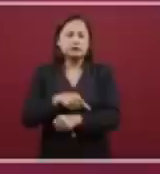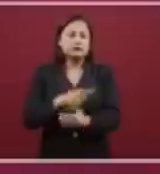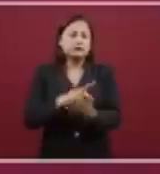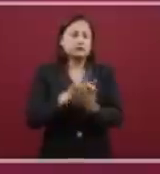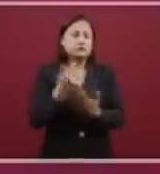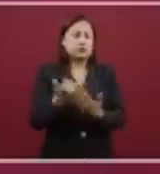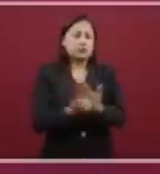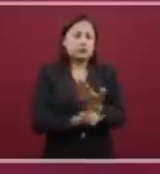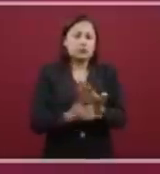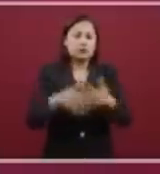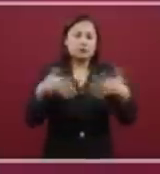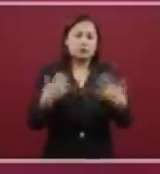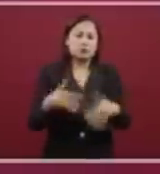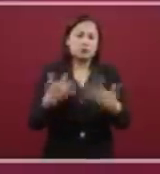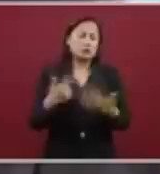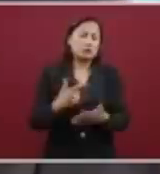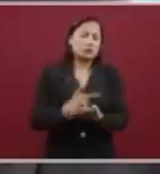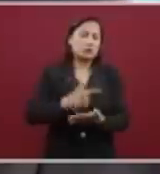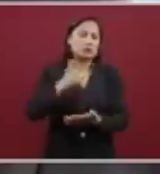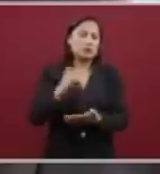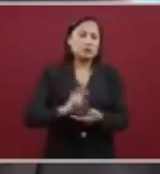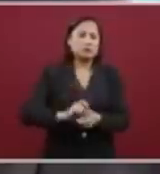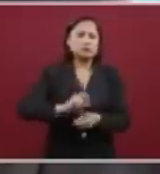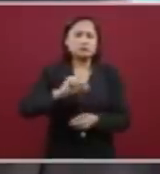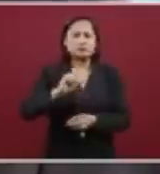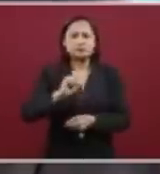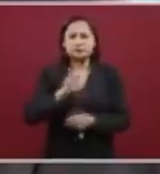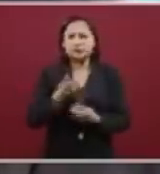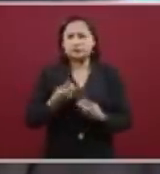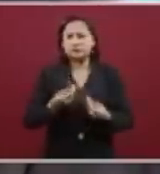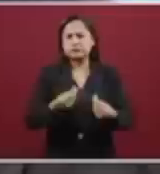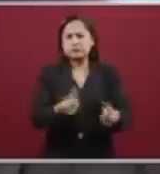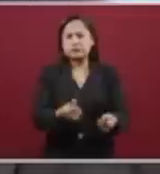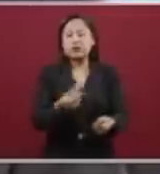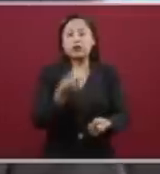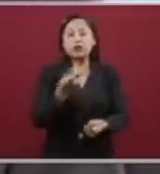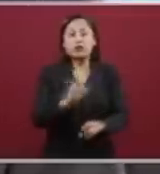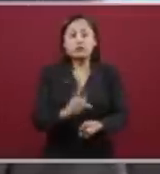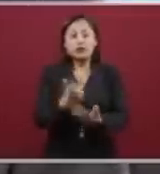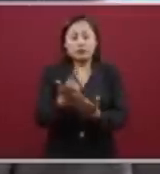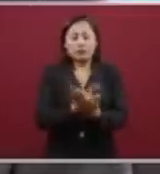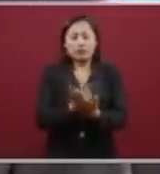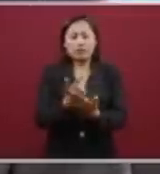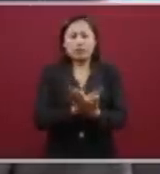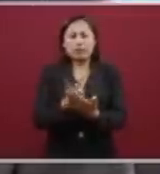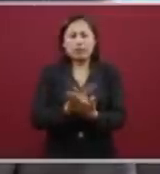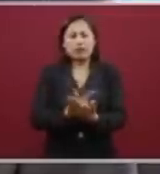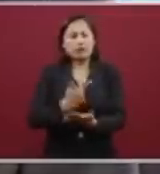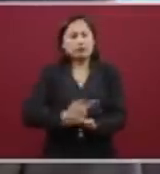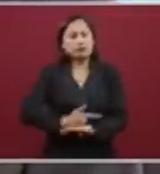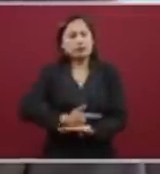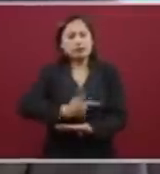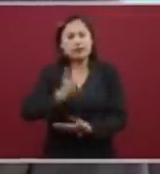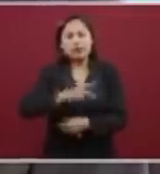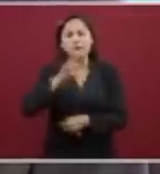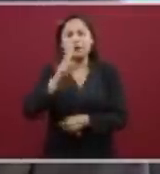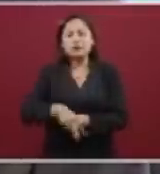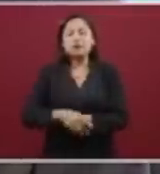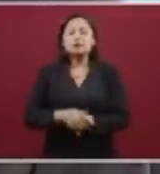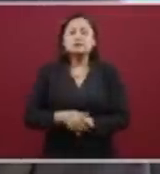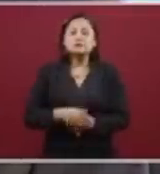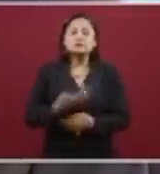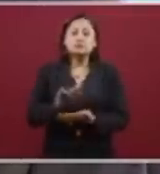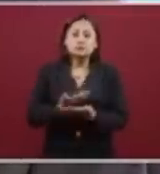sino que fue una irresponsabilidad fiscal más aún al no tener la debida autorización